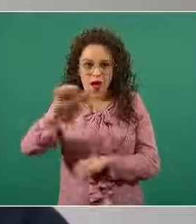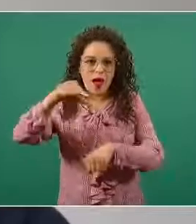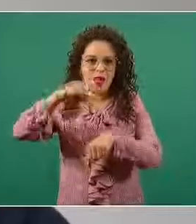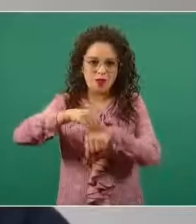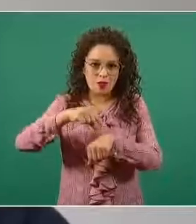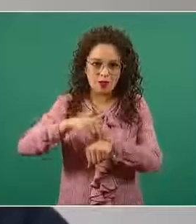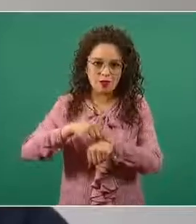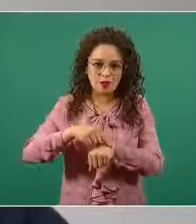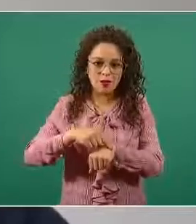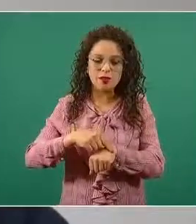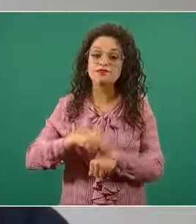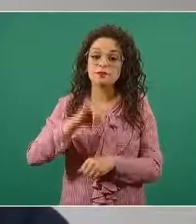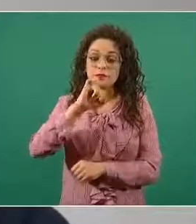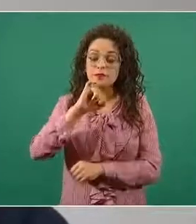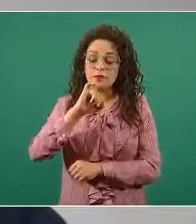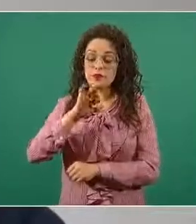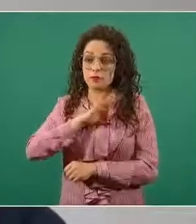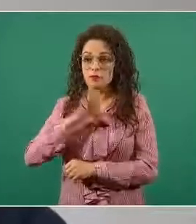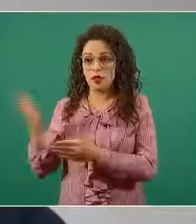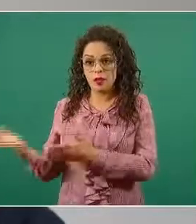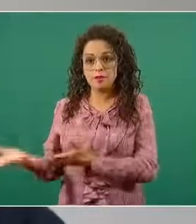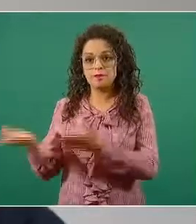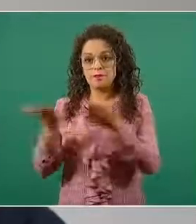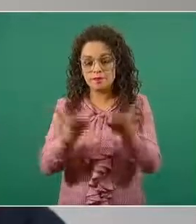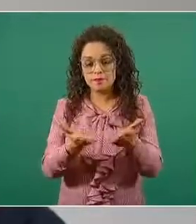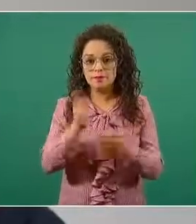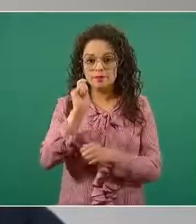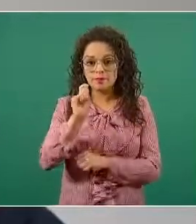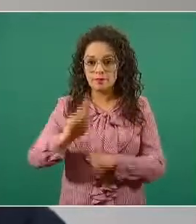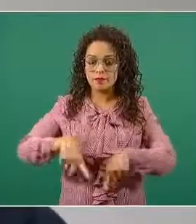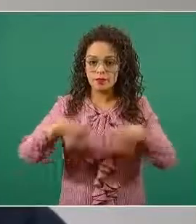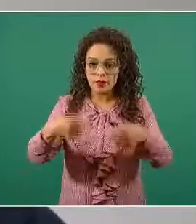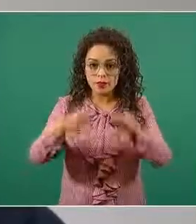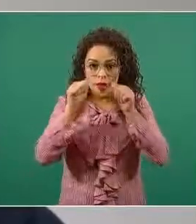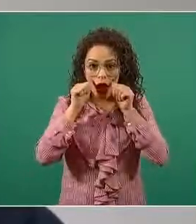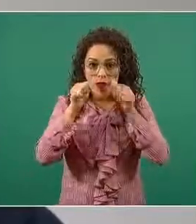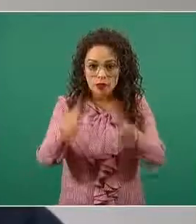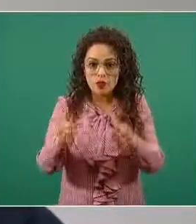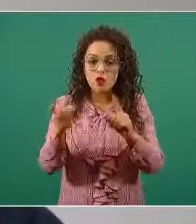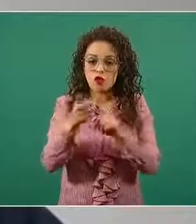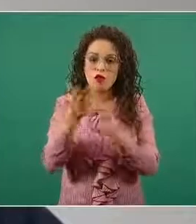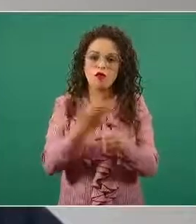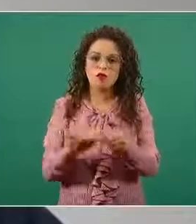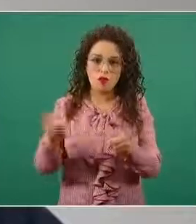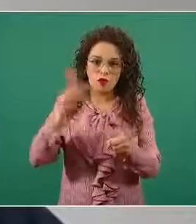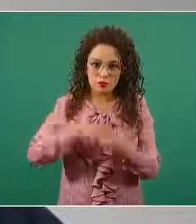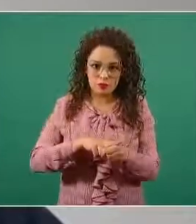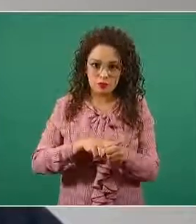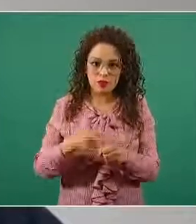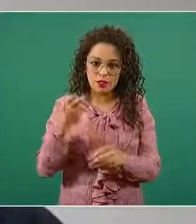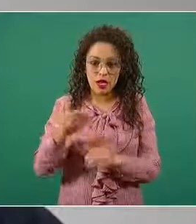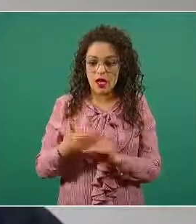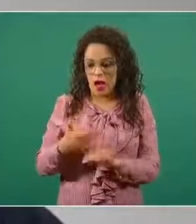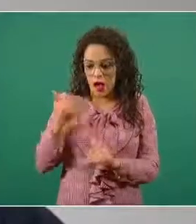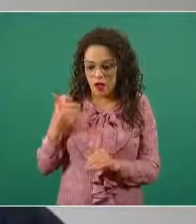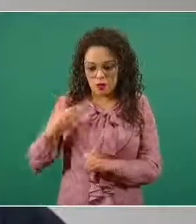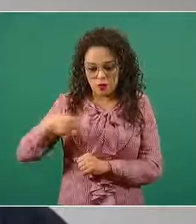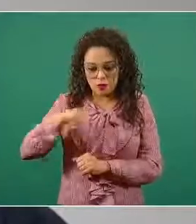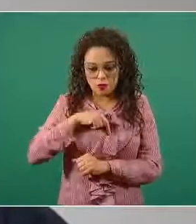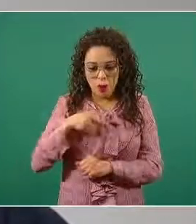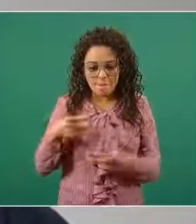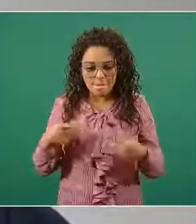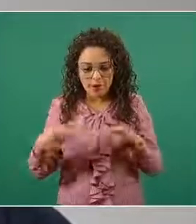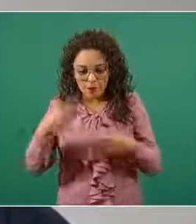siendo ya invitados a contribuir con la atención médica que desde nuestra formación nos corresponde y con la cual